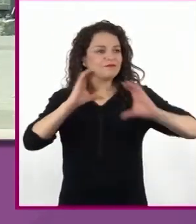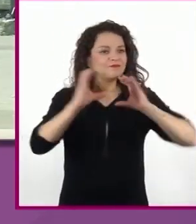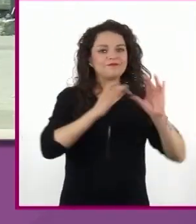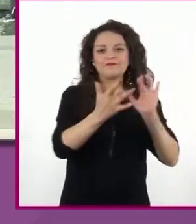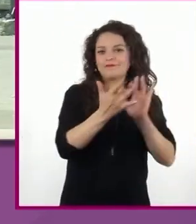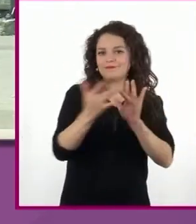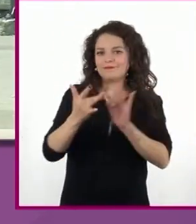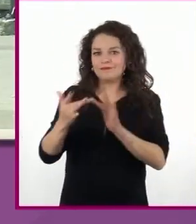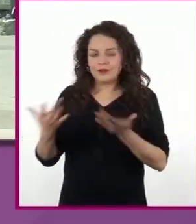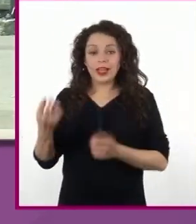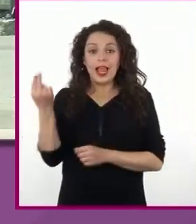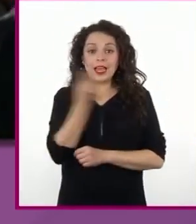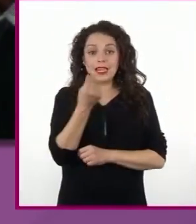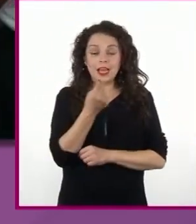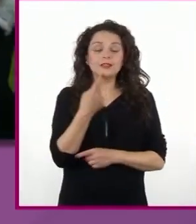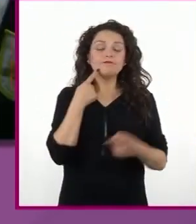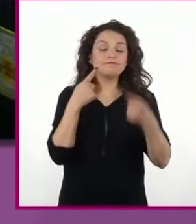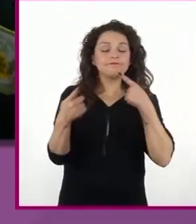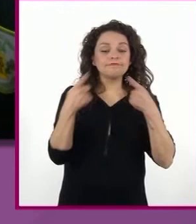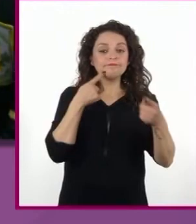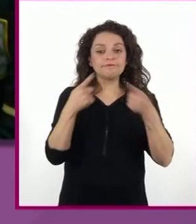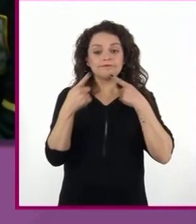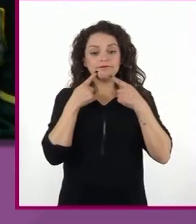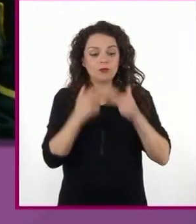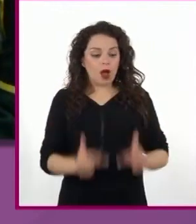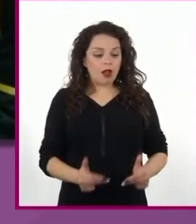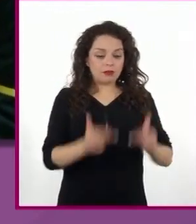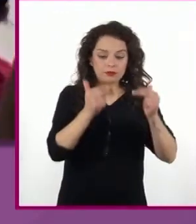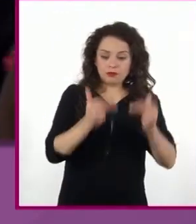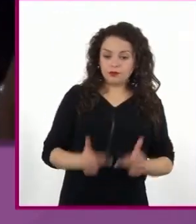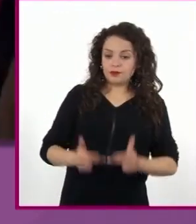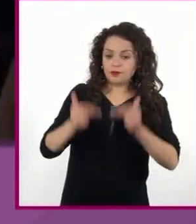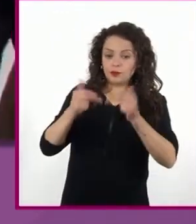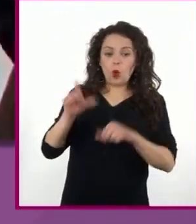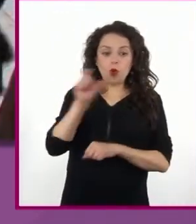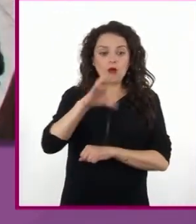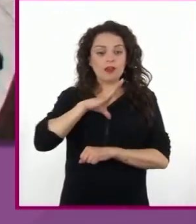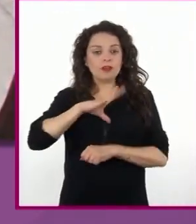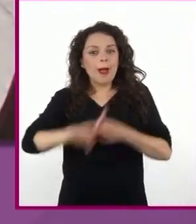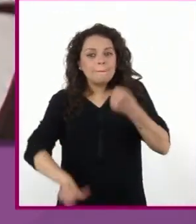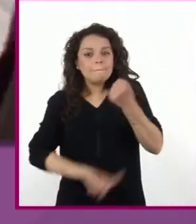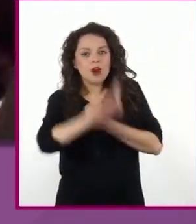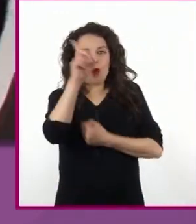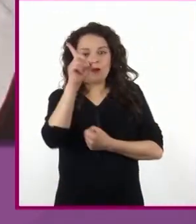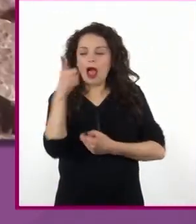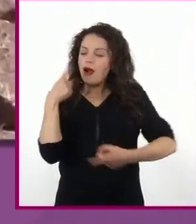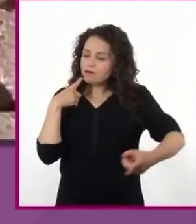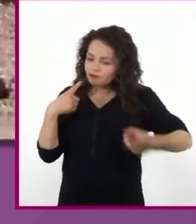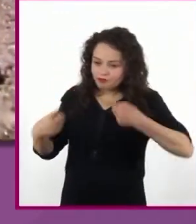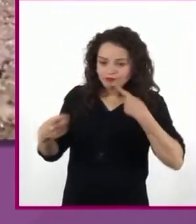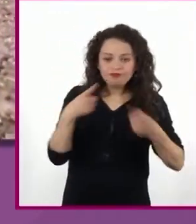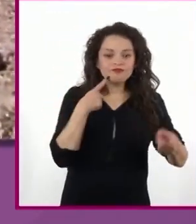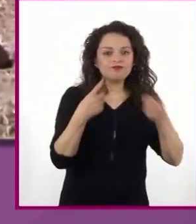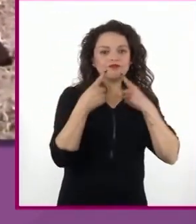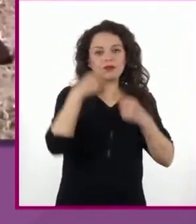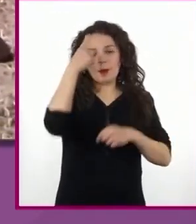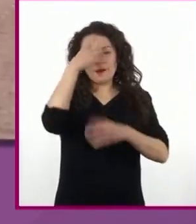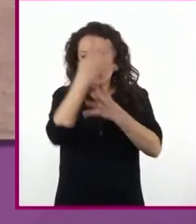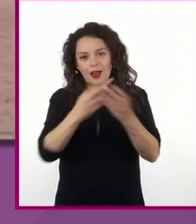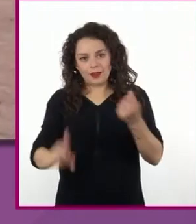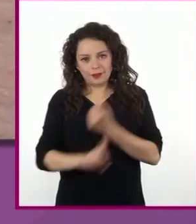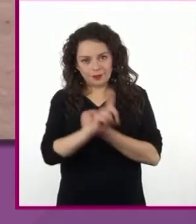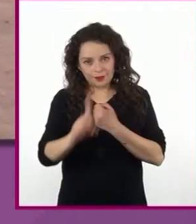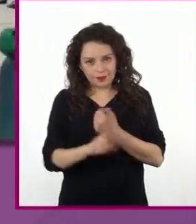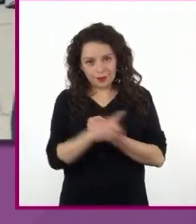necesario entablar negociaciones ante situaciones de conflicto, identificar y combatir actitudes y prácticas que